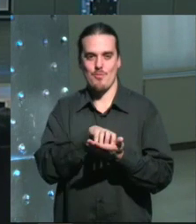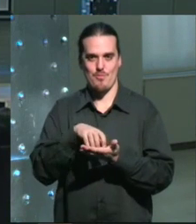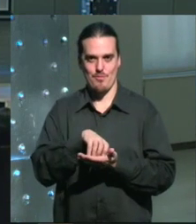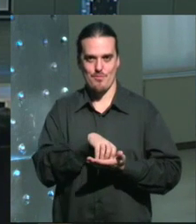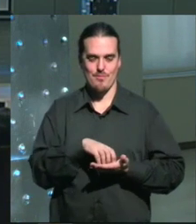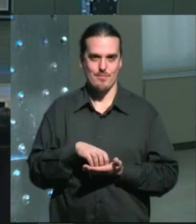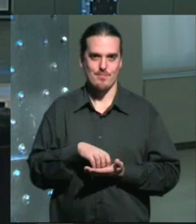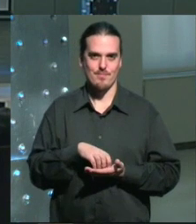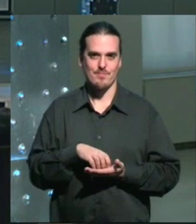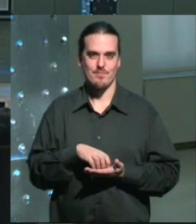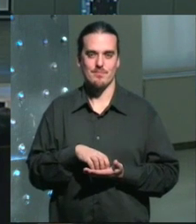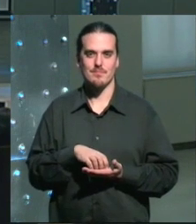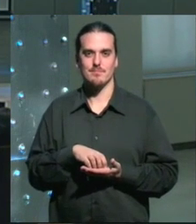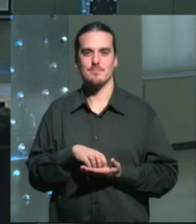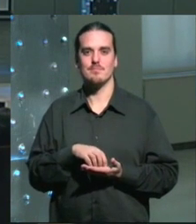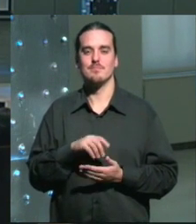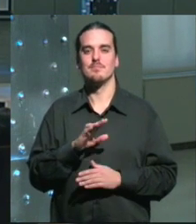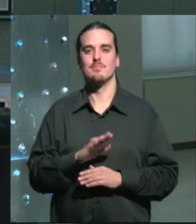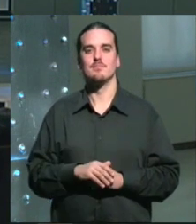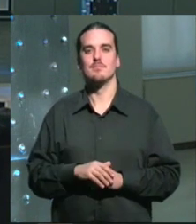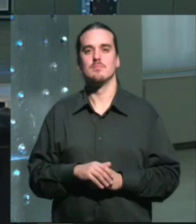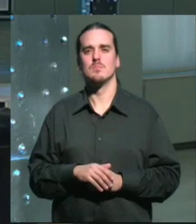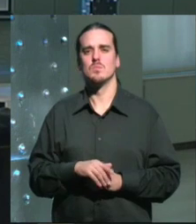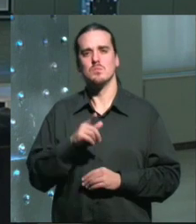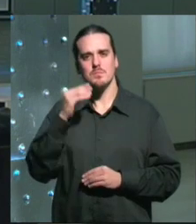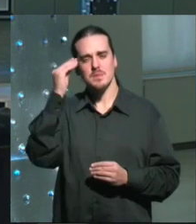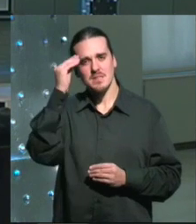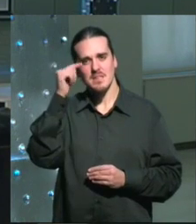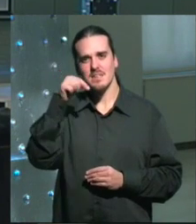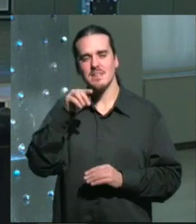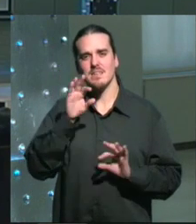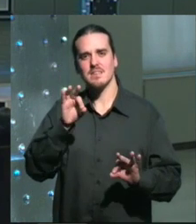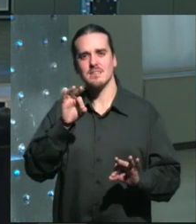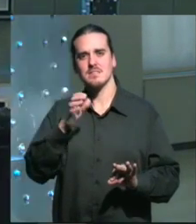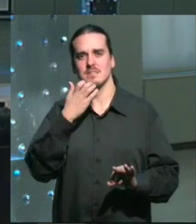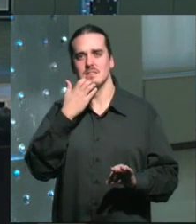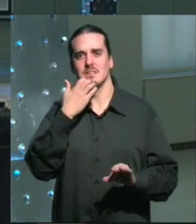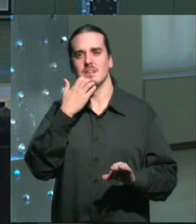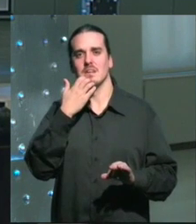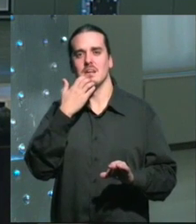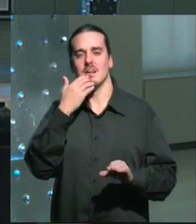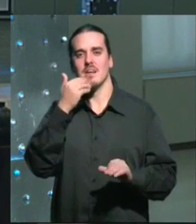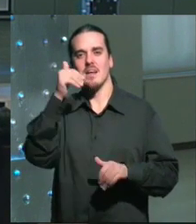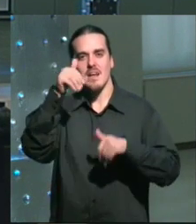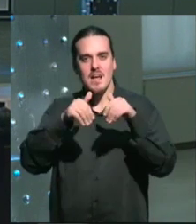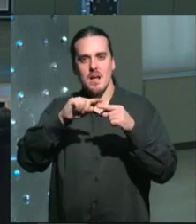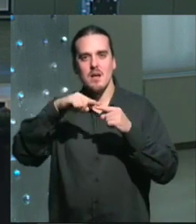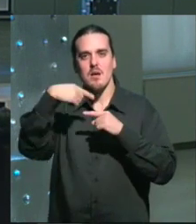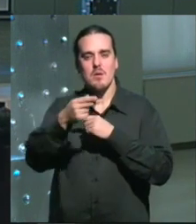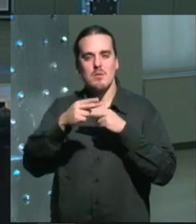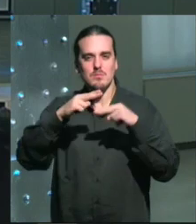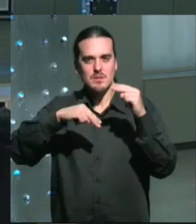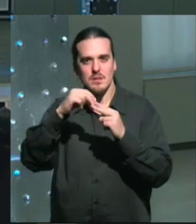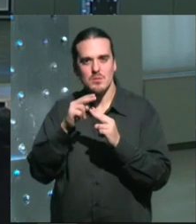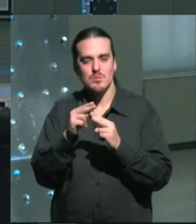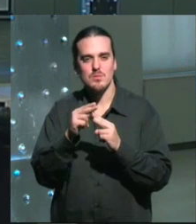es reconstrucción postelectoral? ¿No es, encaja todo tan bien y parece todo tan